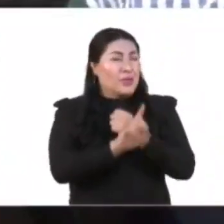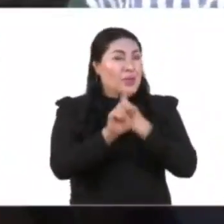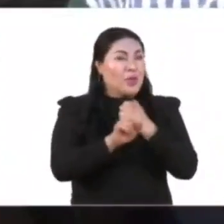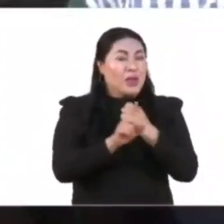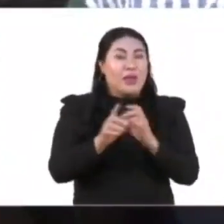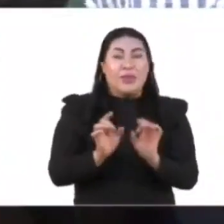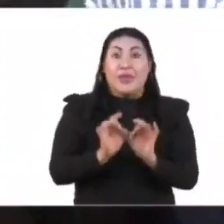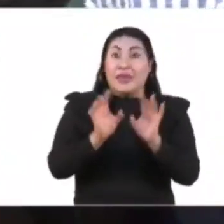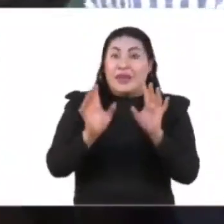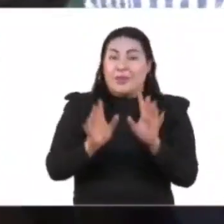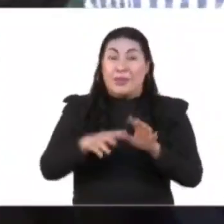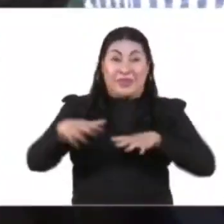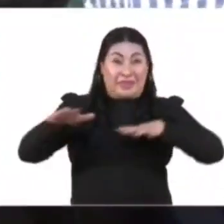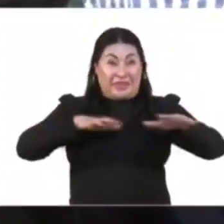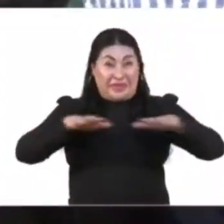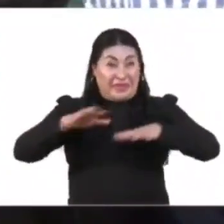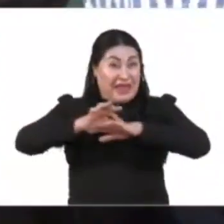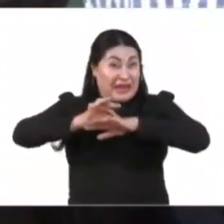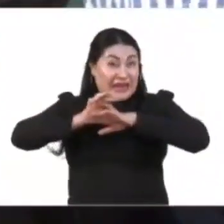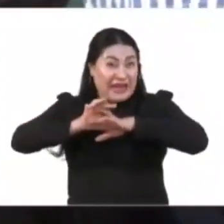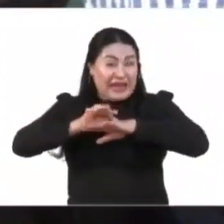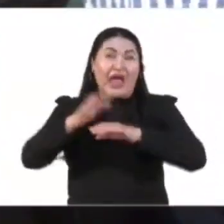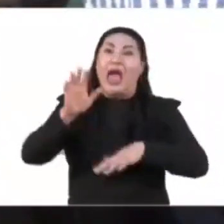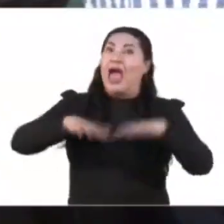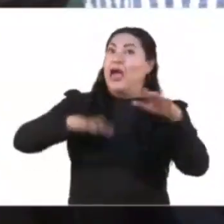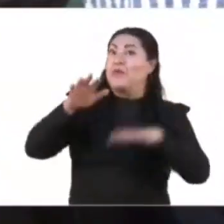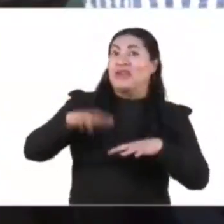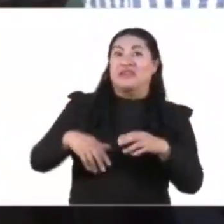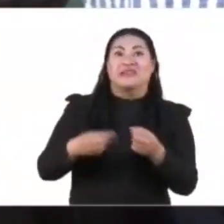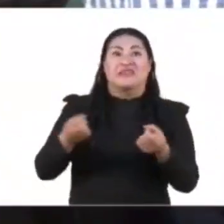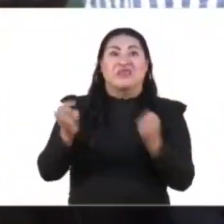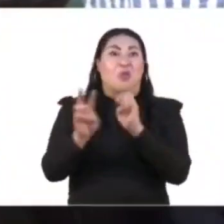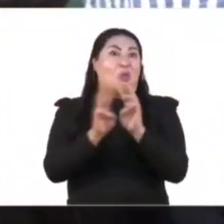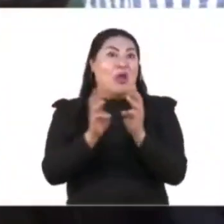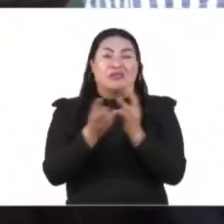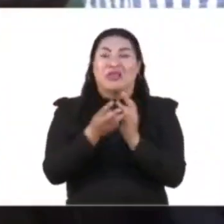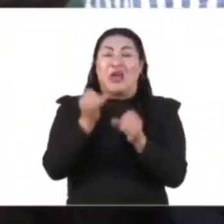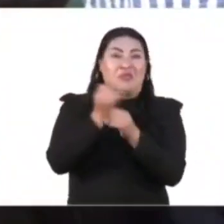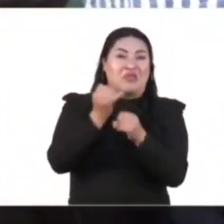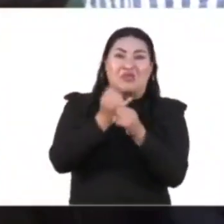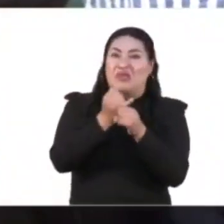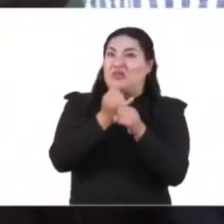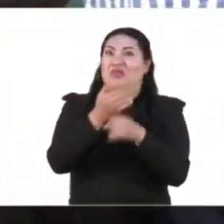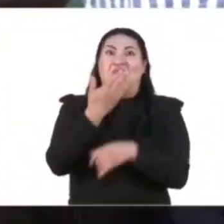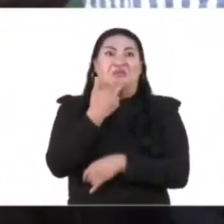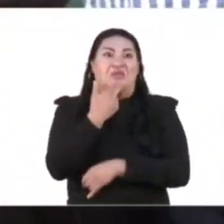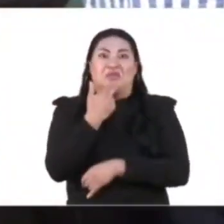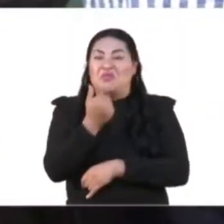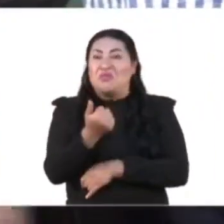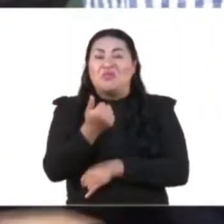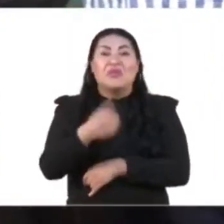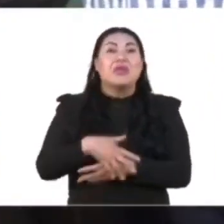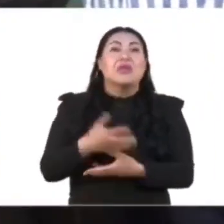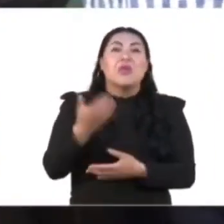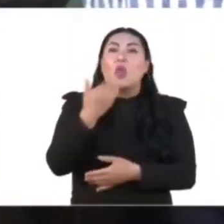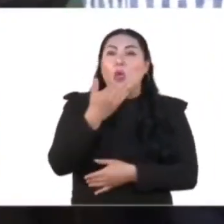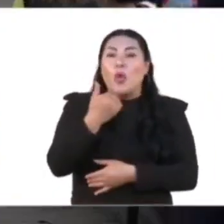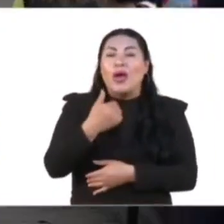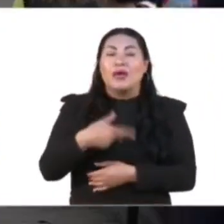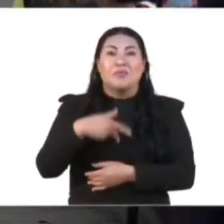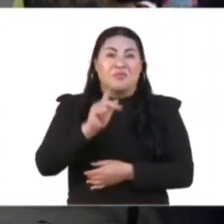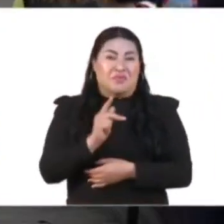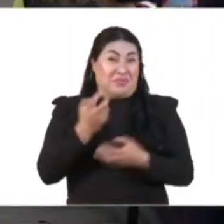hora de un evento real muchas veces se caen las redes, no salen WhatsApps, no entran WhatsApp. ¿Esto no podría dificultar esta operación?